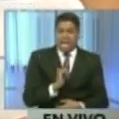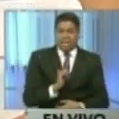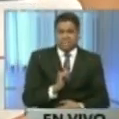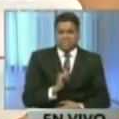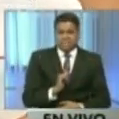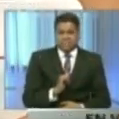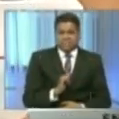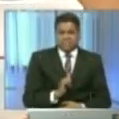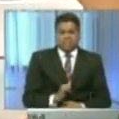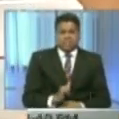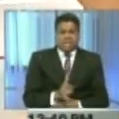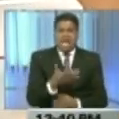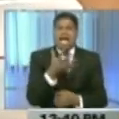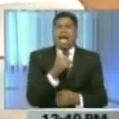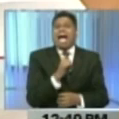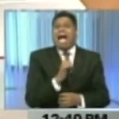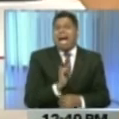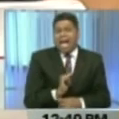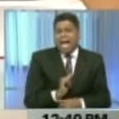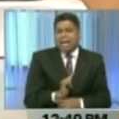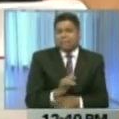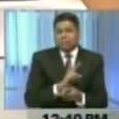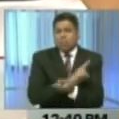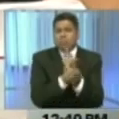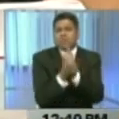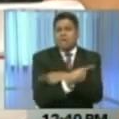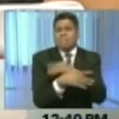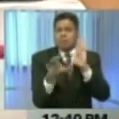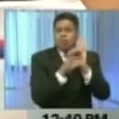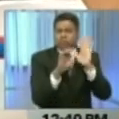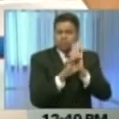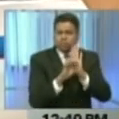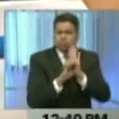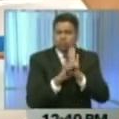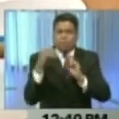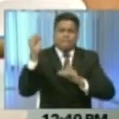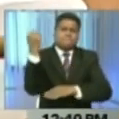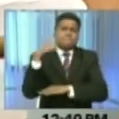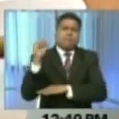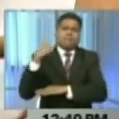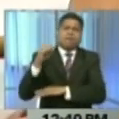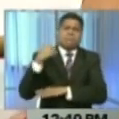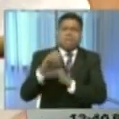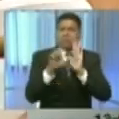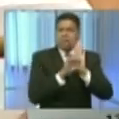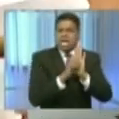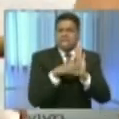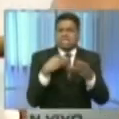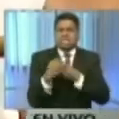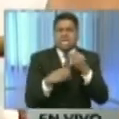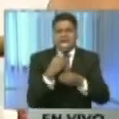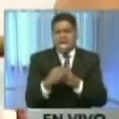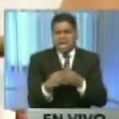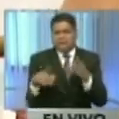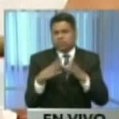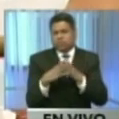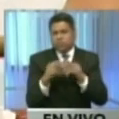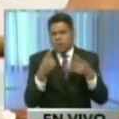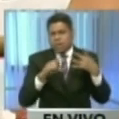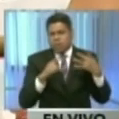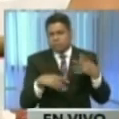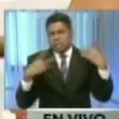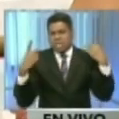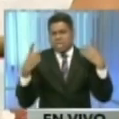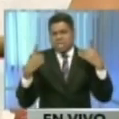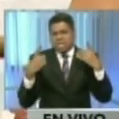orden constitucional que afecte gravemente su orden democrático, etcétera, etcétera,